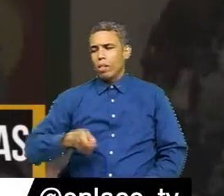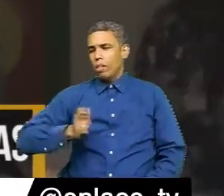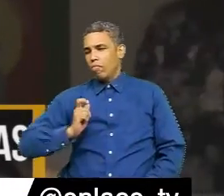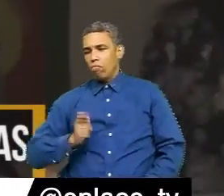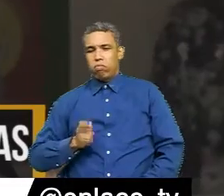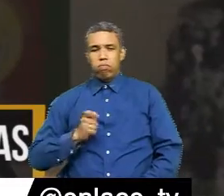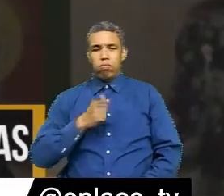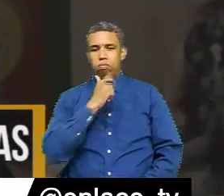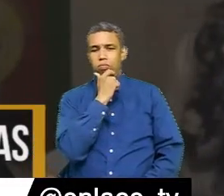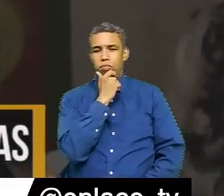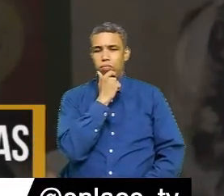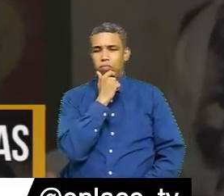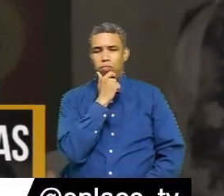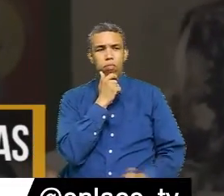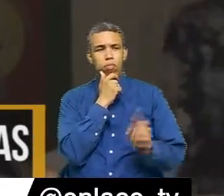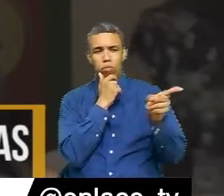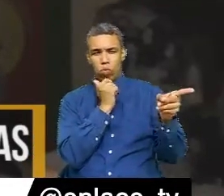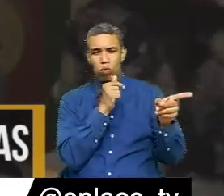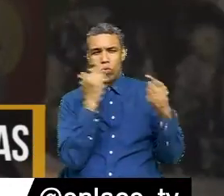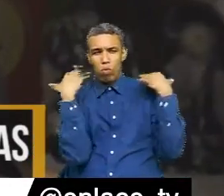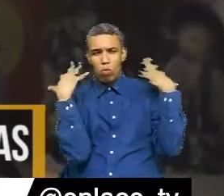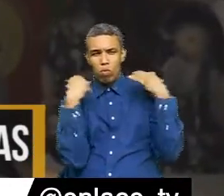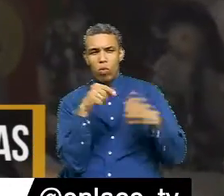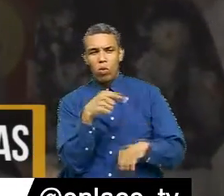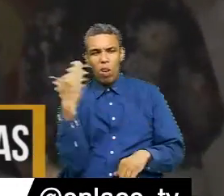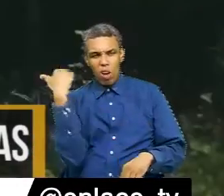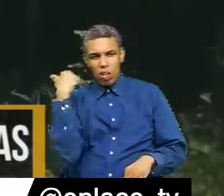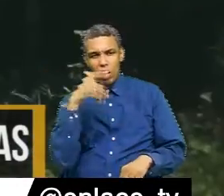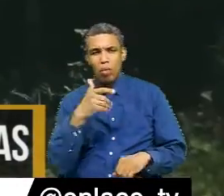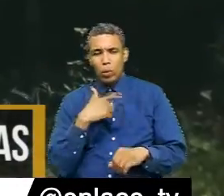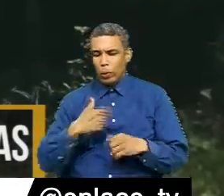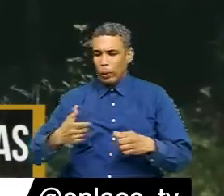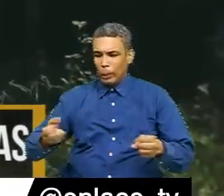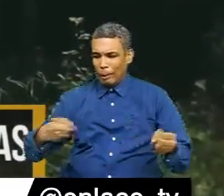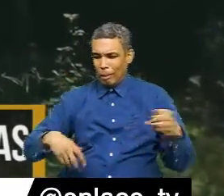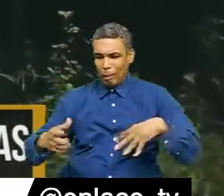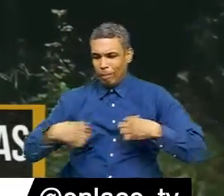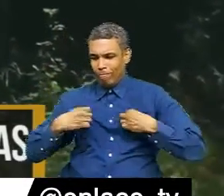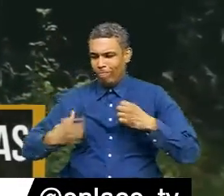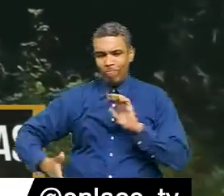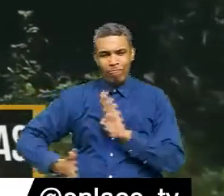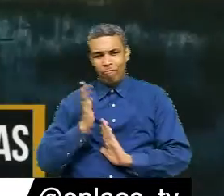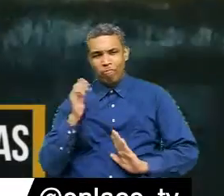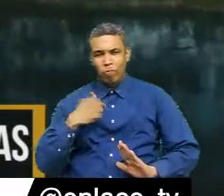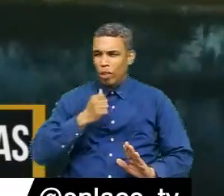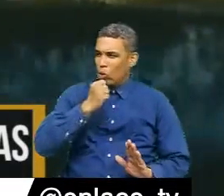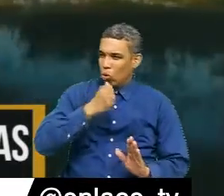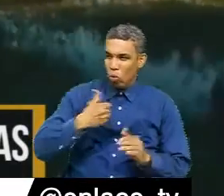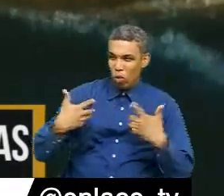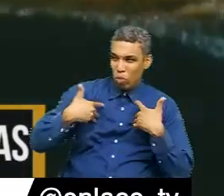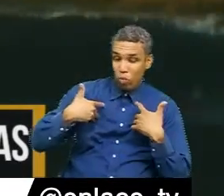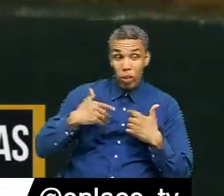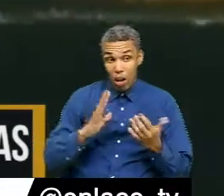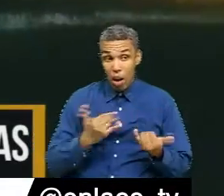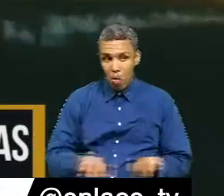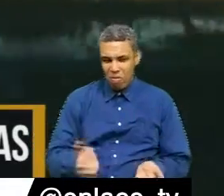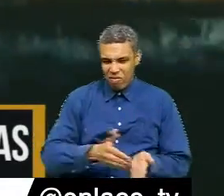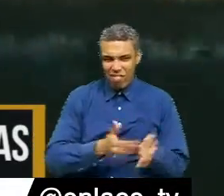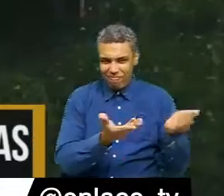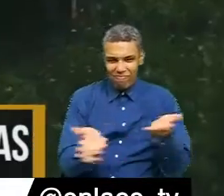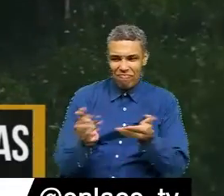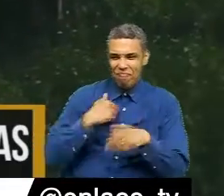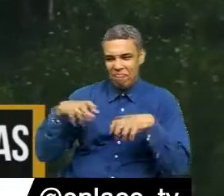o el comandante paramilitar el que toma la decisión, sino es un juez de la República, y eso es fundamental a la hora de construir Estado en las zonas periféricas,